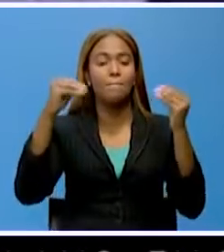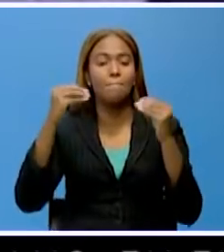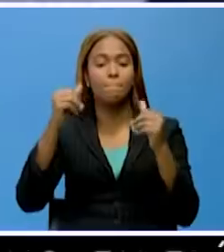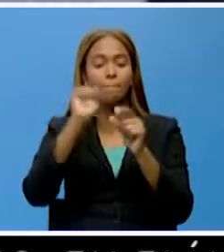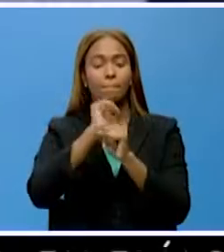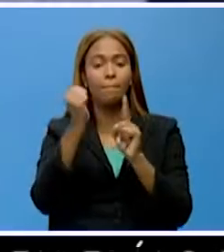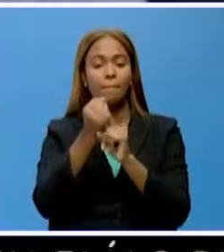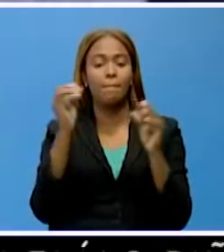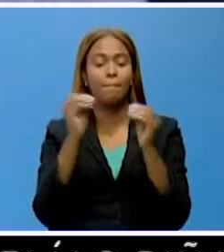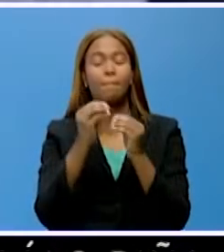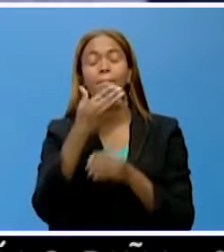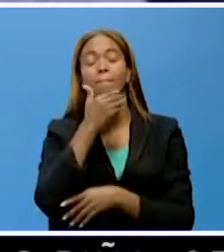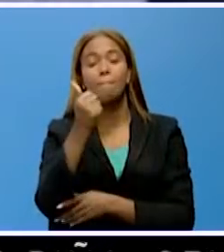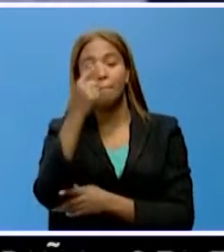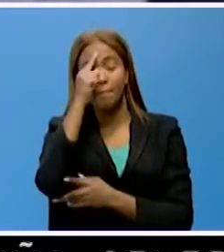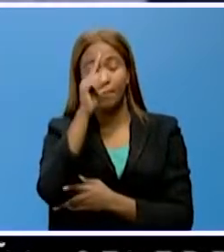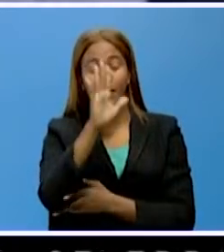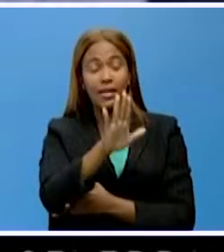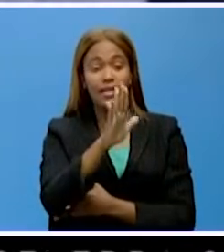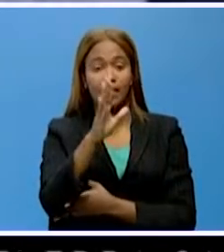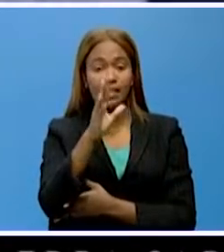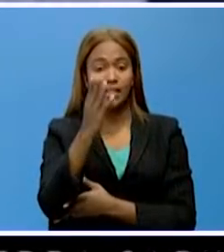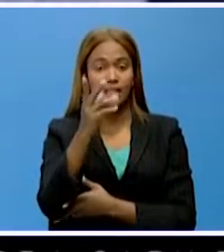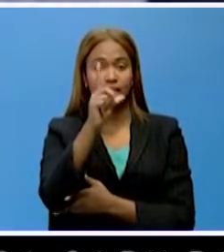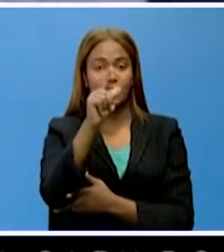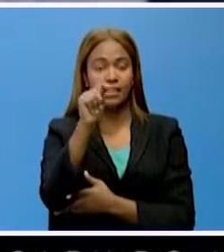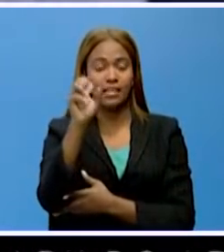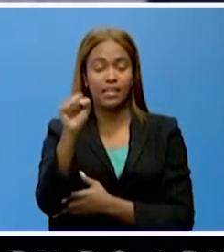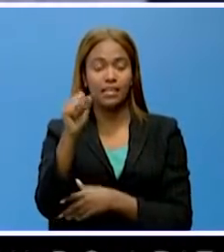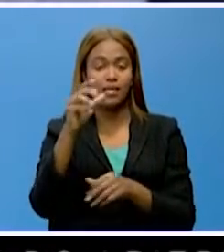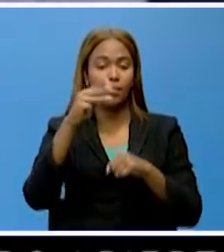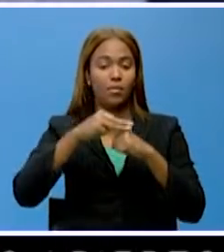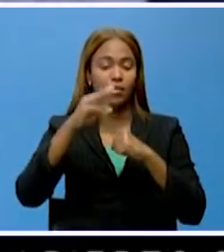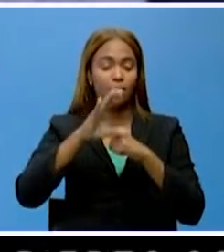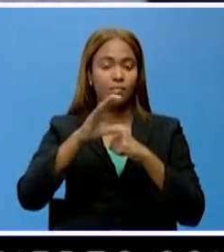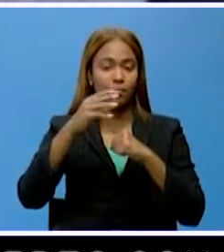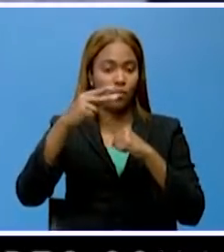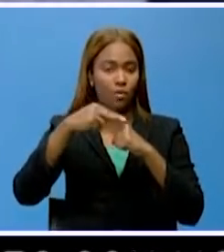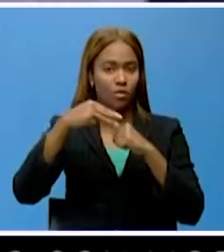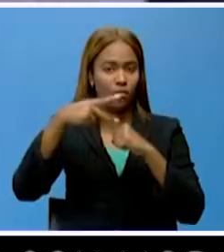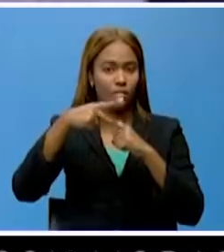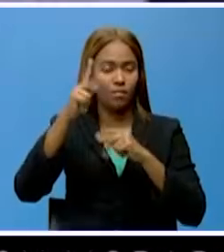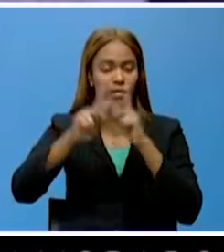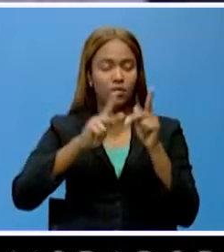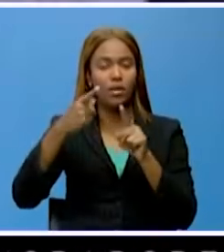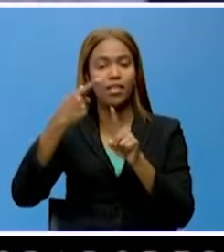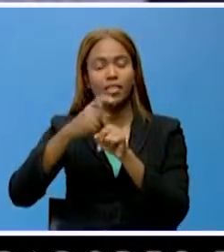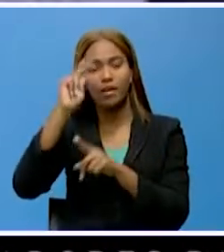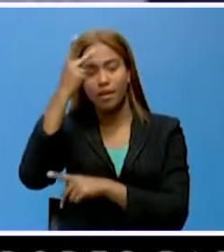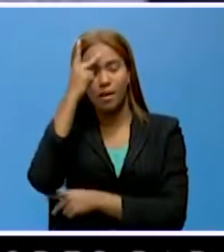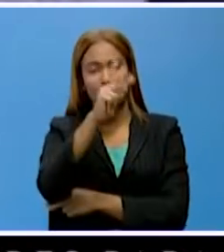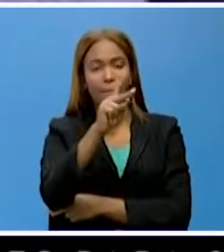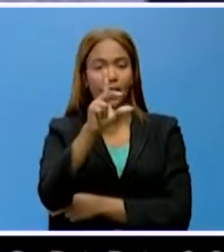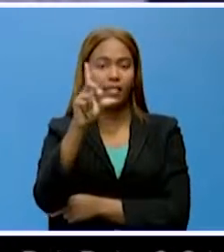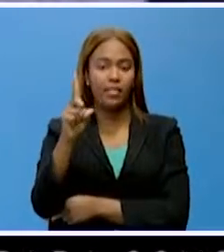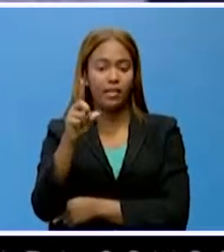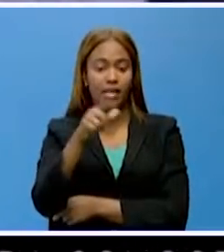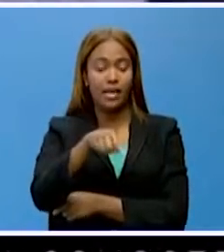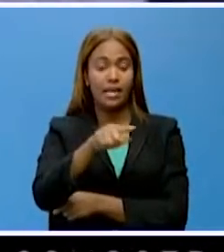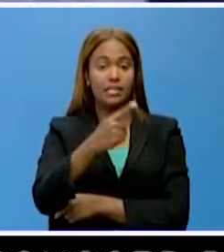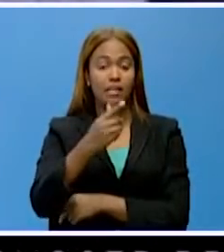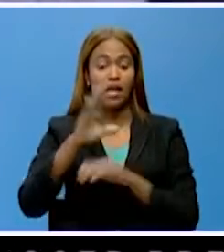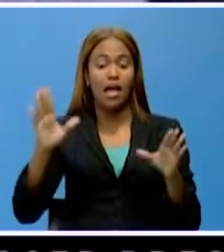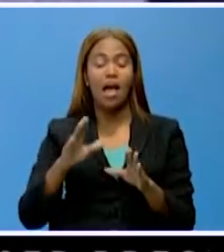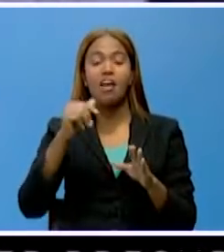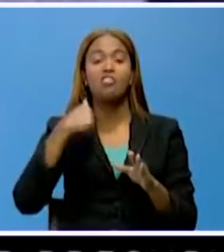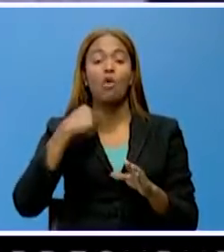mejor remuneradas de la DPS Monteplata a PLDistas conocidos. Transacciones que yo impedí